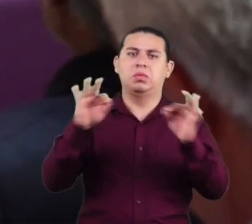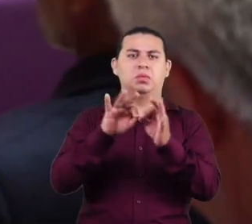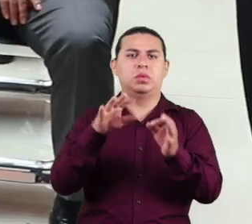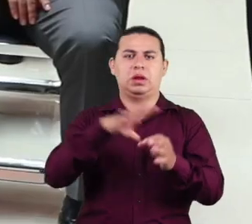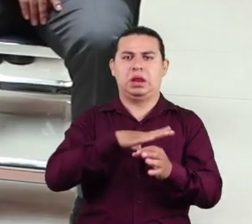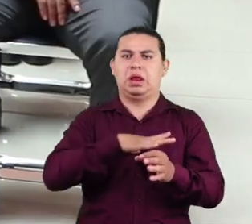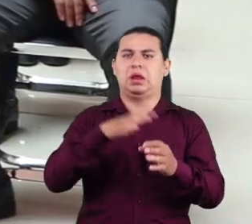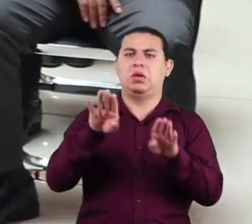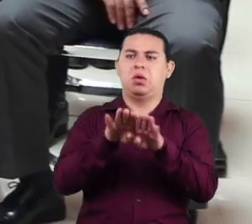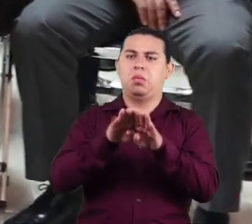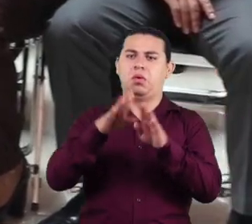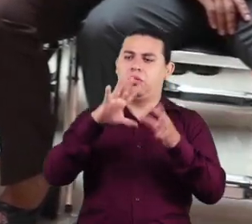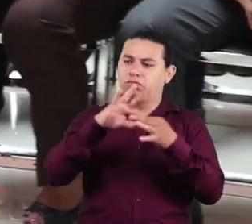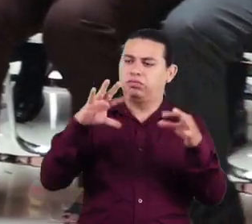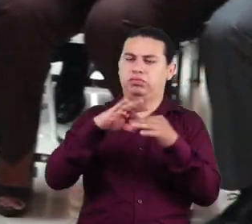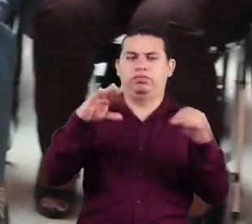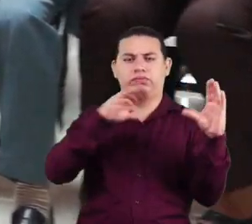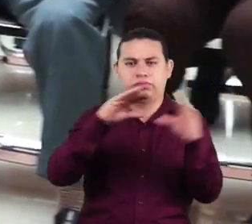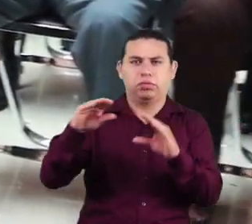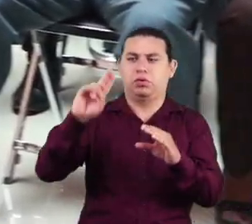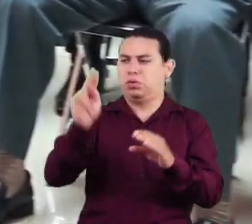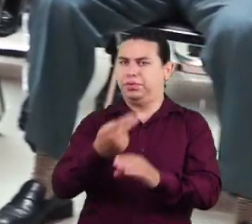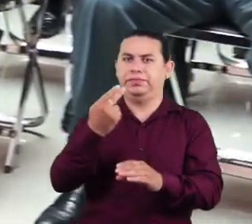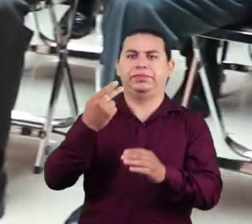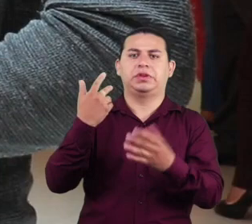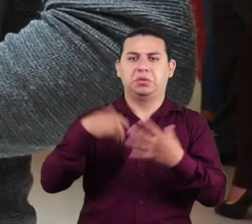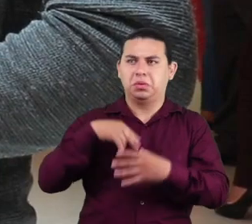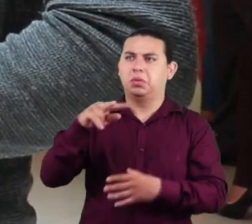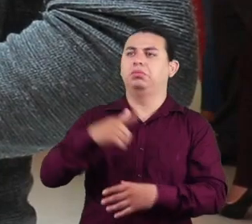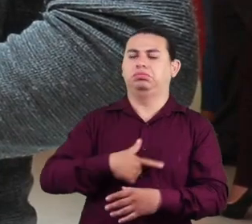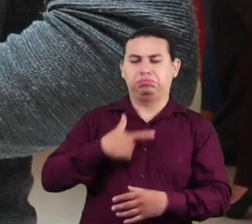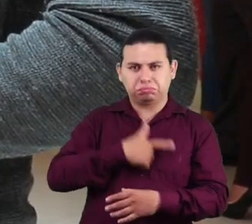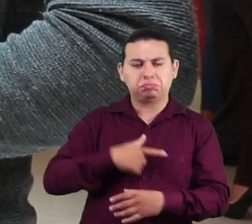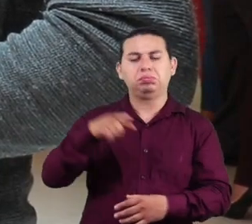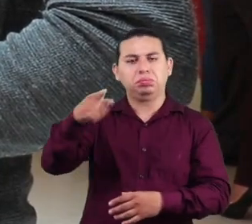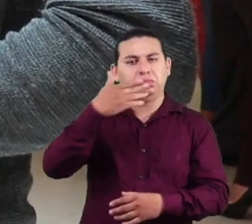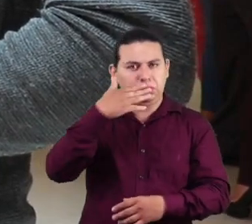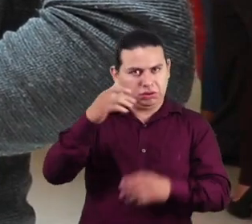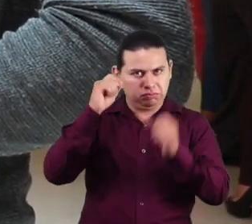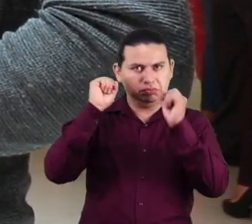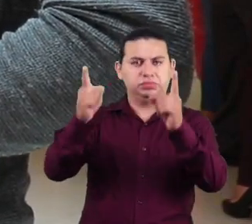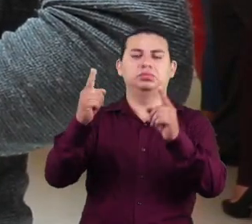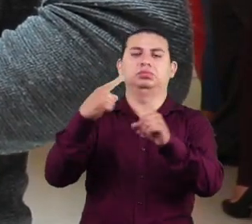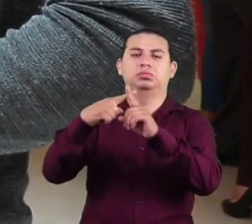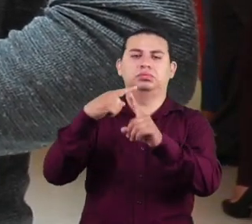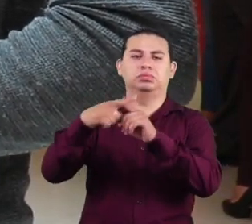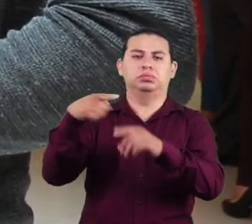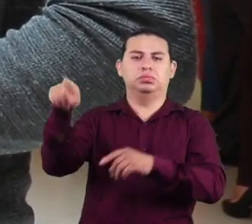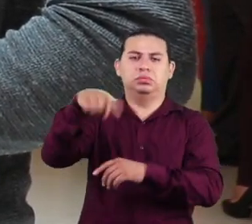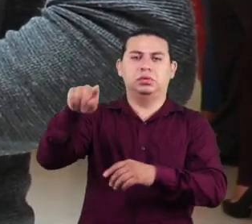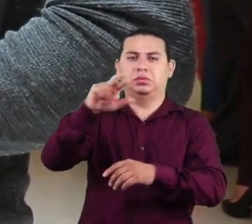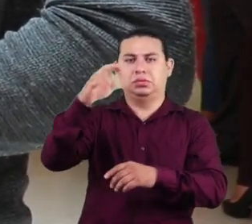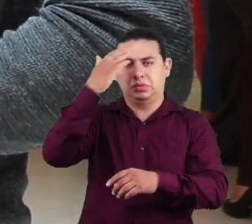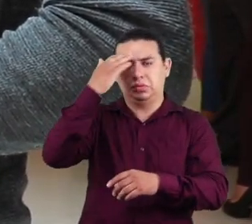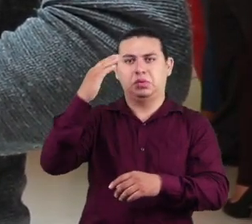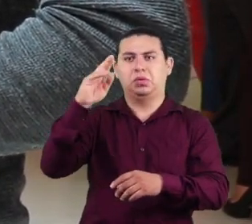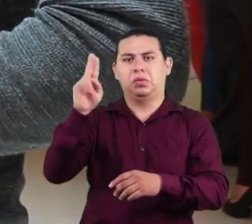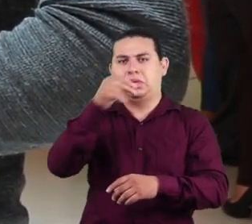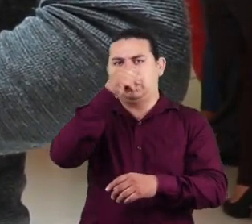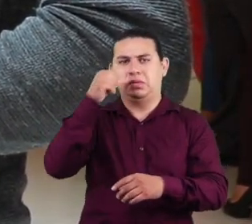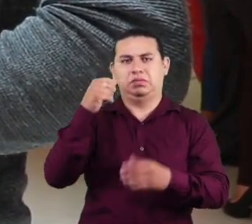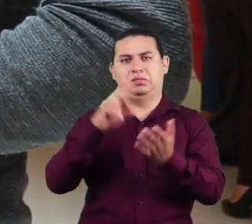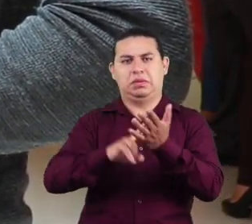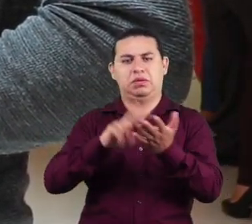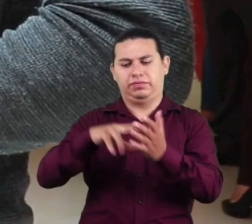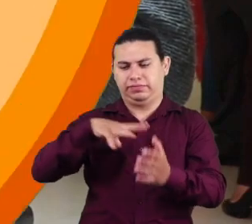importante tener ese tipo de aportaciones por parte de la universidad y se me hace excelente y pues como siempre, reconociendo a la UAPJO,